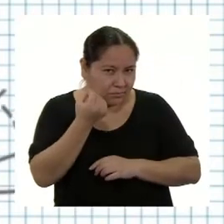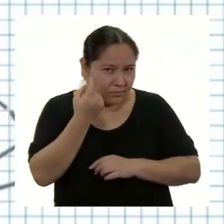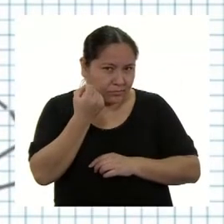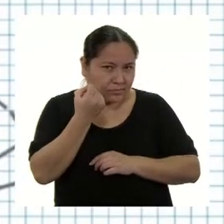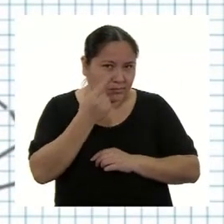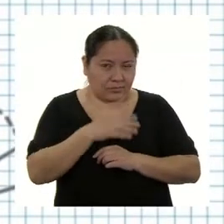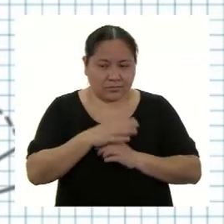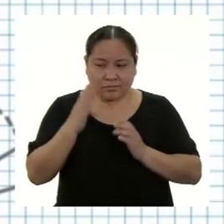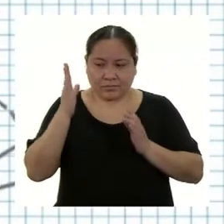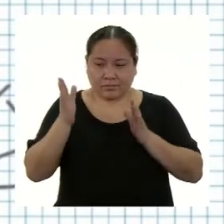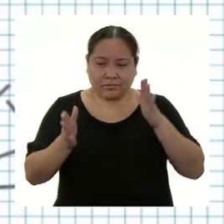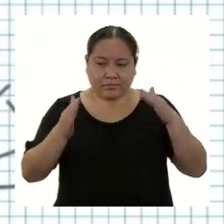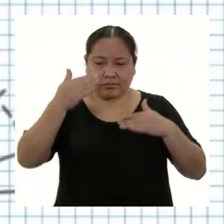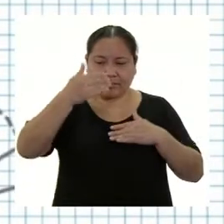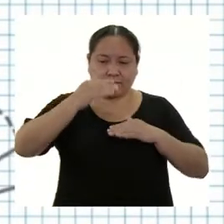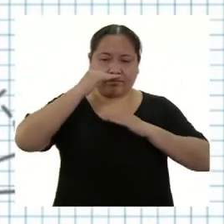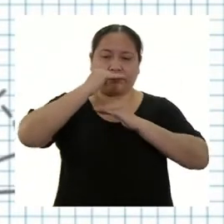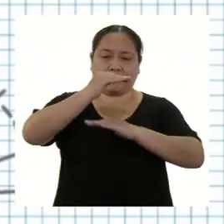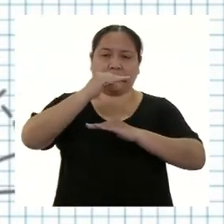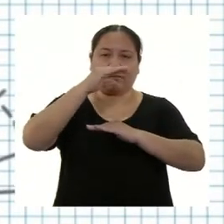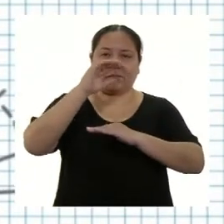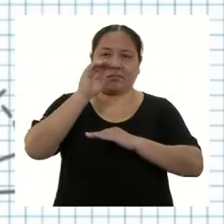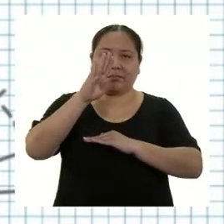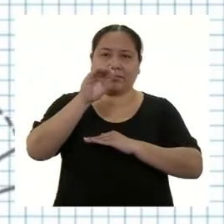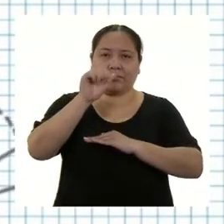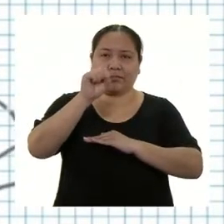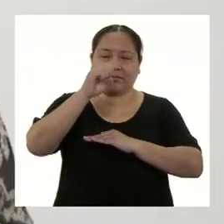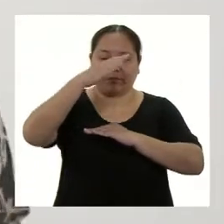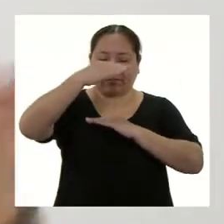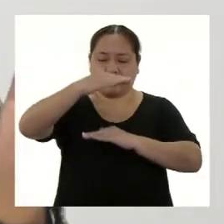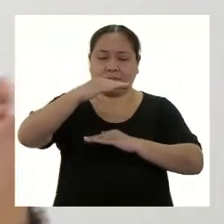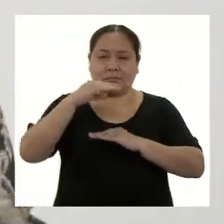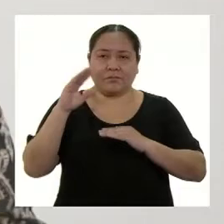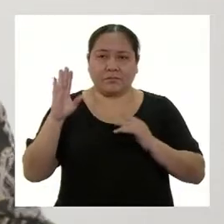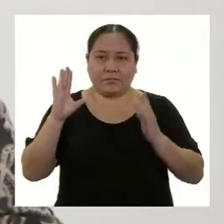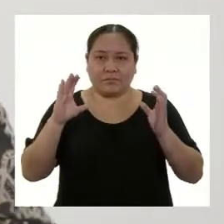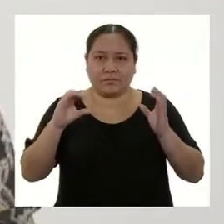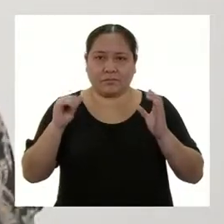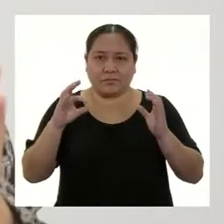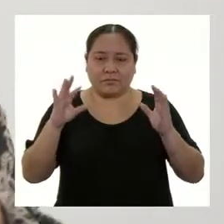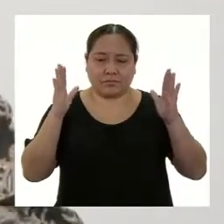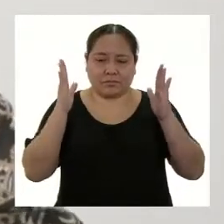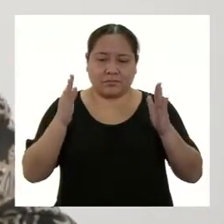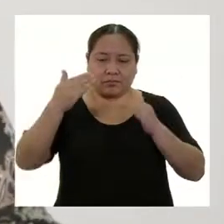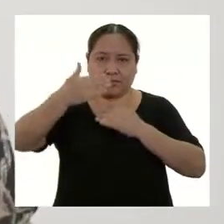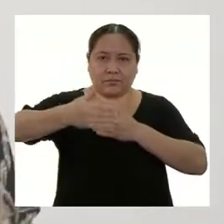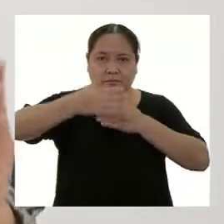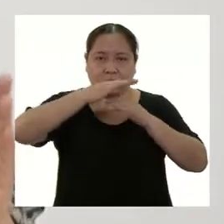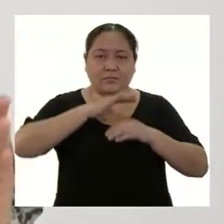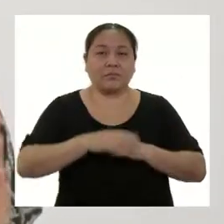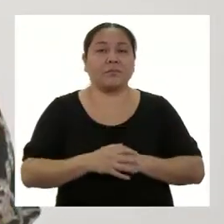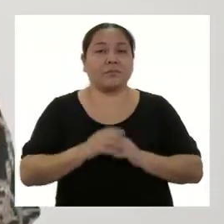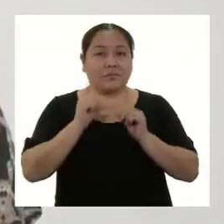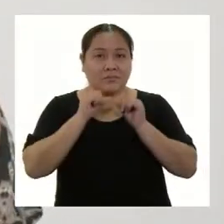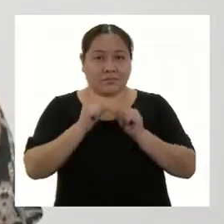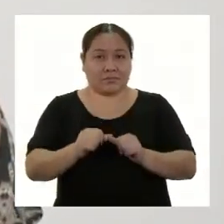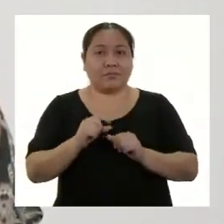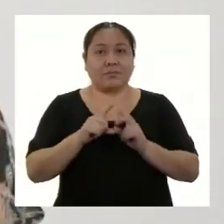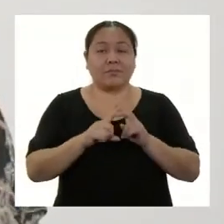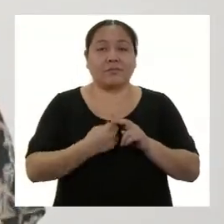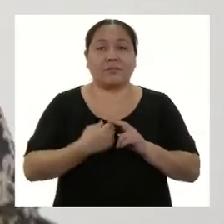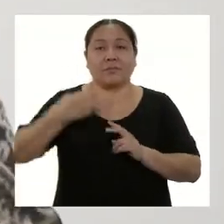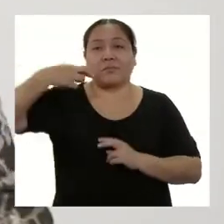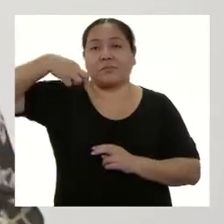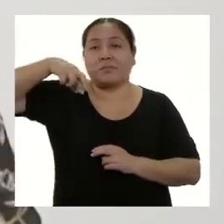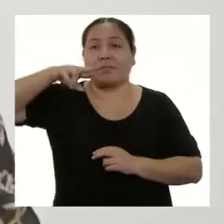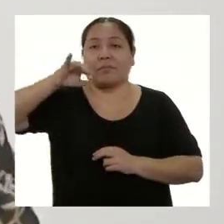entre las caras y las bases? Clarísimo, profesora. Muy bien, sigamos entonces. Empecemos con el prisma